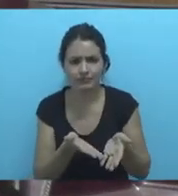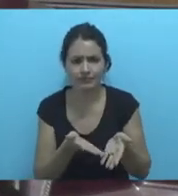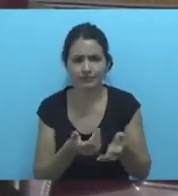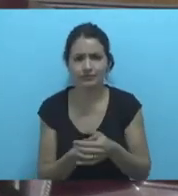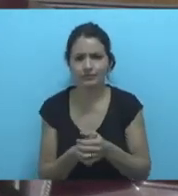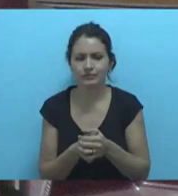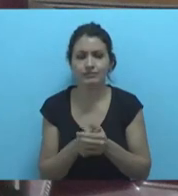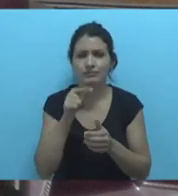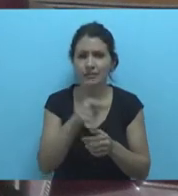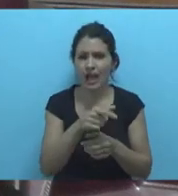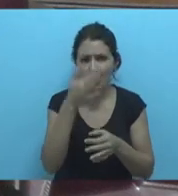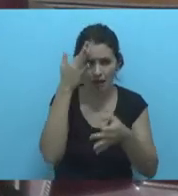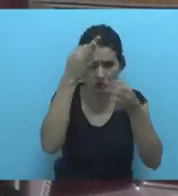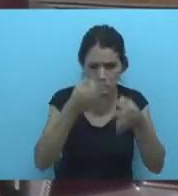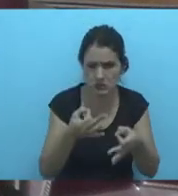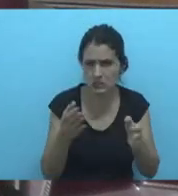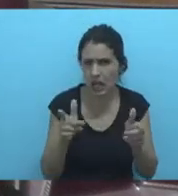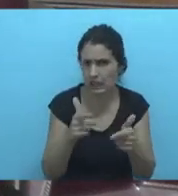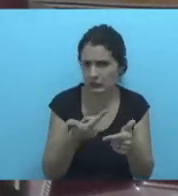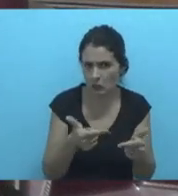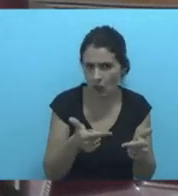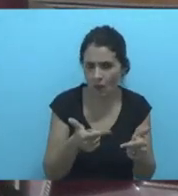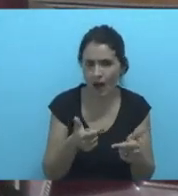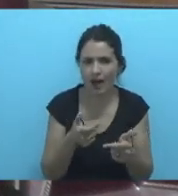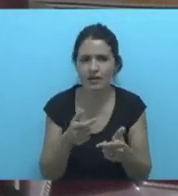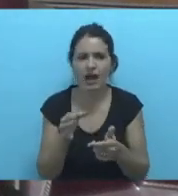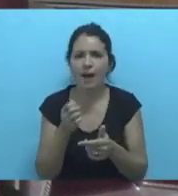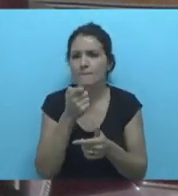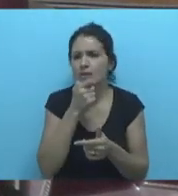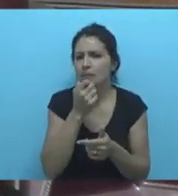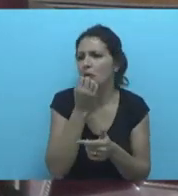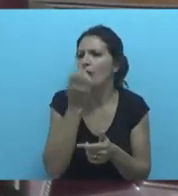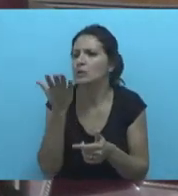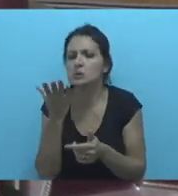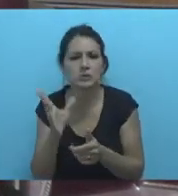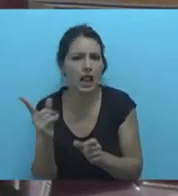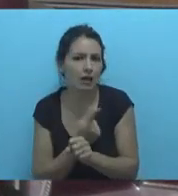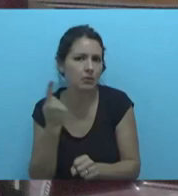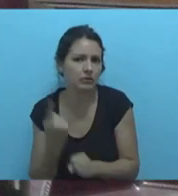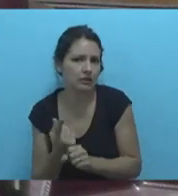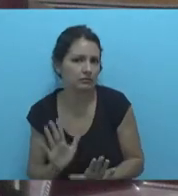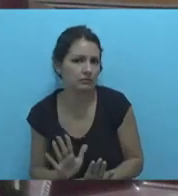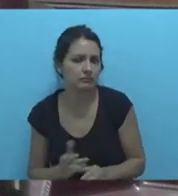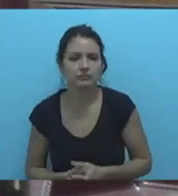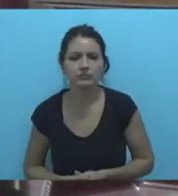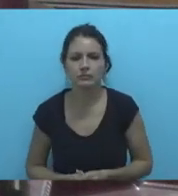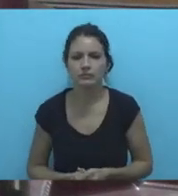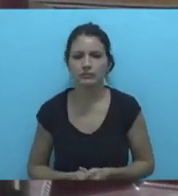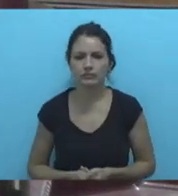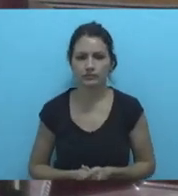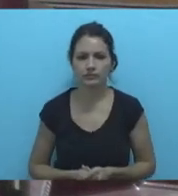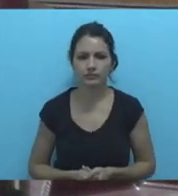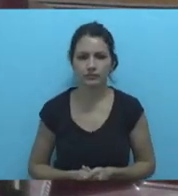justicia está cerrada y no se puede siquiera ingresar denuncias sobre los hechos mencionados. Por lo tanto, desde